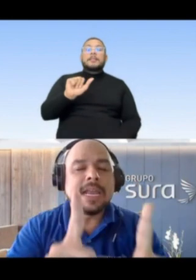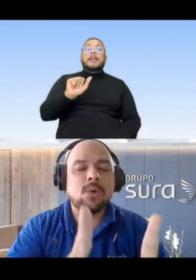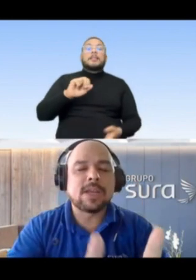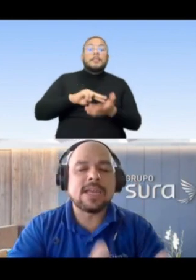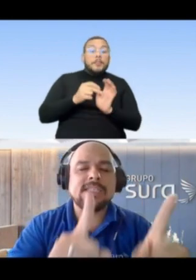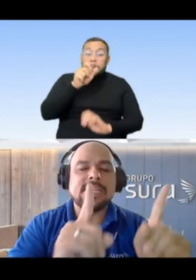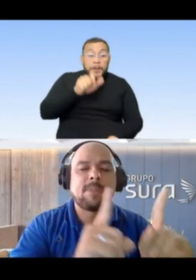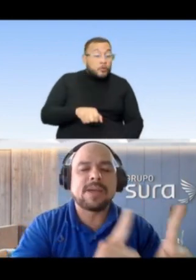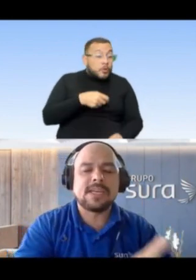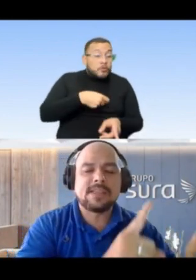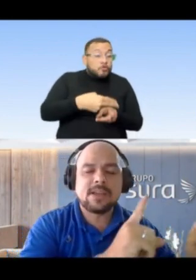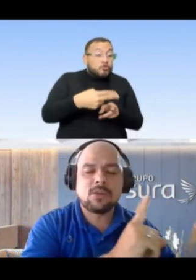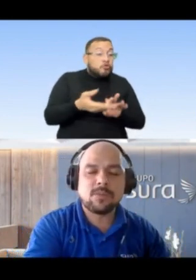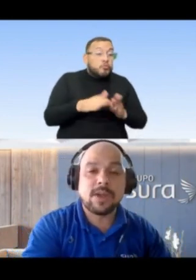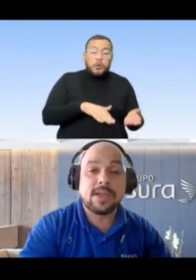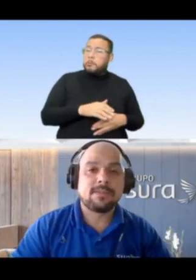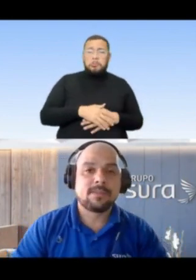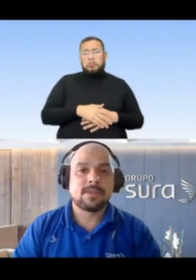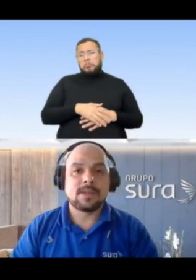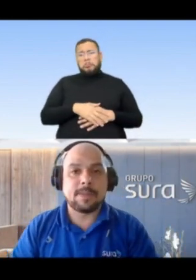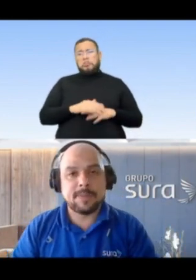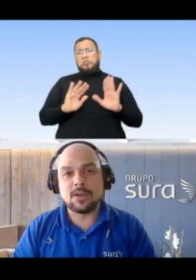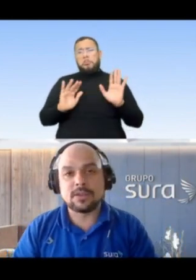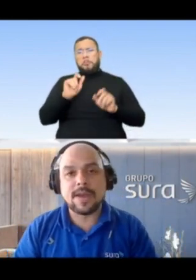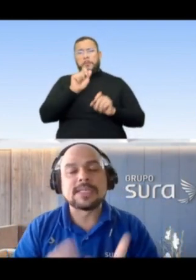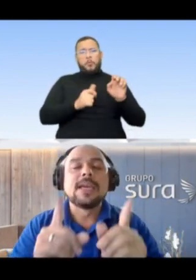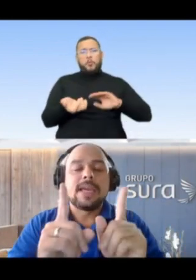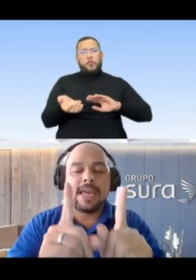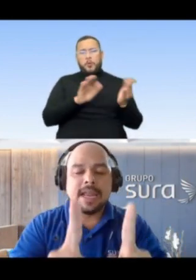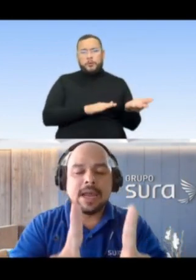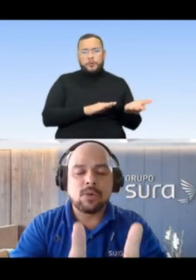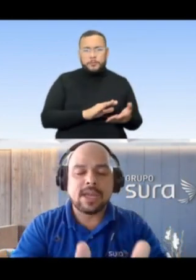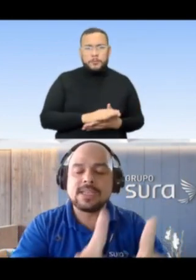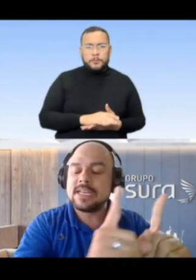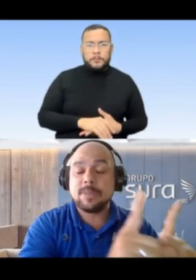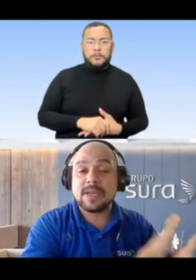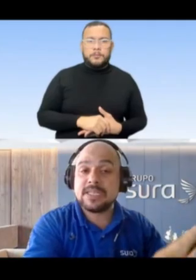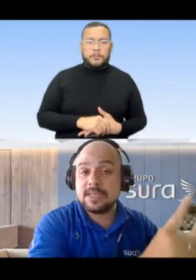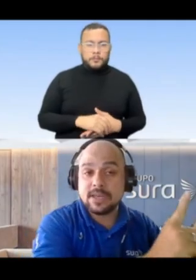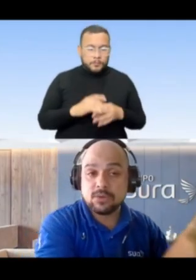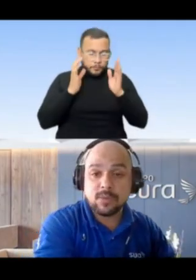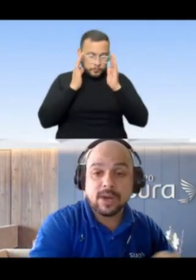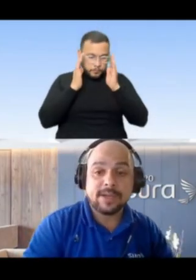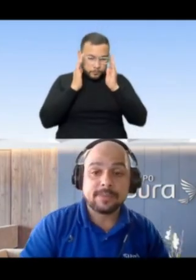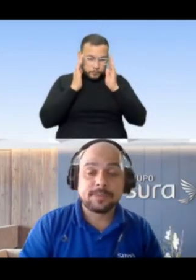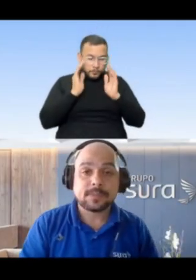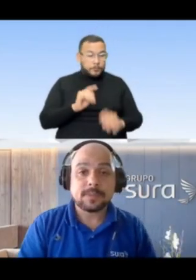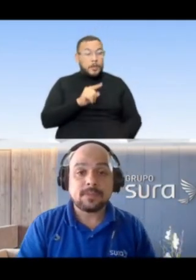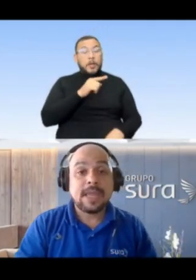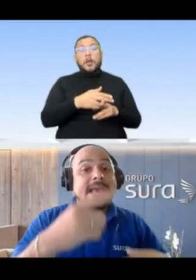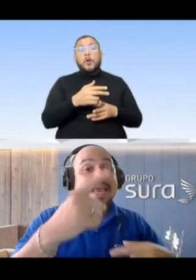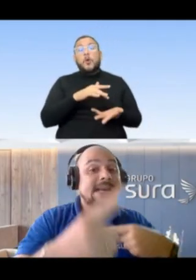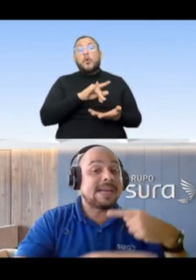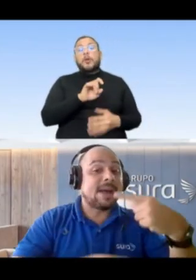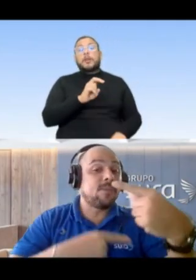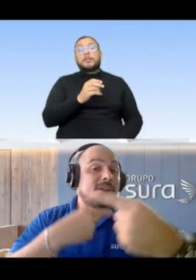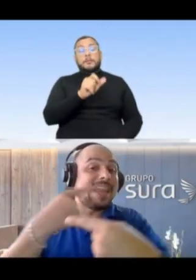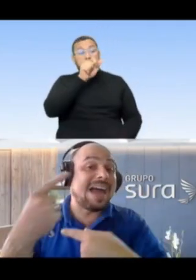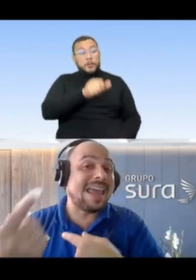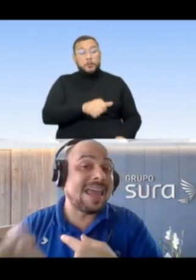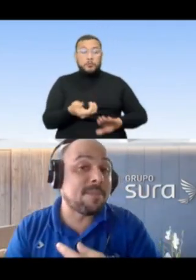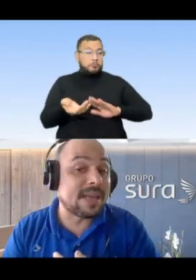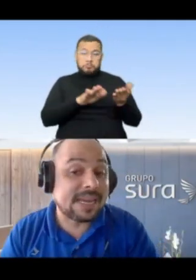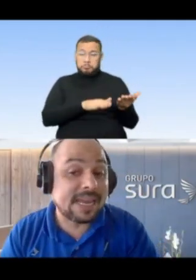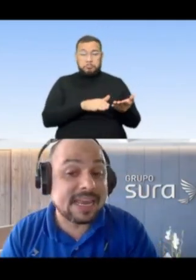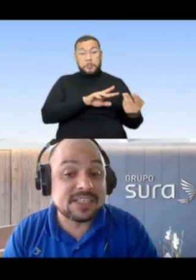Ojo, en la urgencia el paciente no se muere. Repítalo otra vez. En la urgencia el paciente no se muere. En